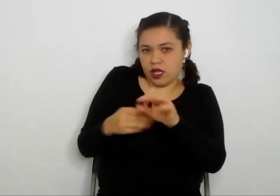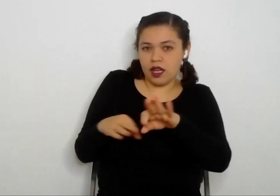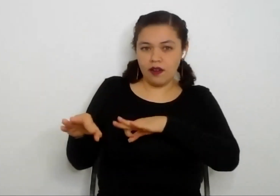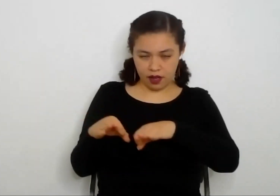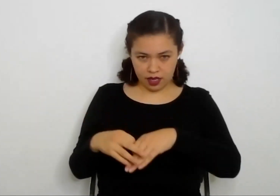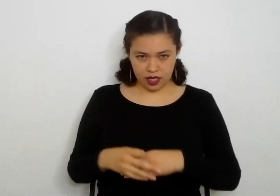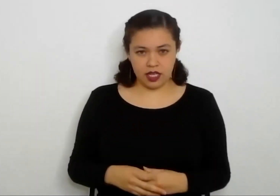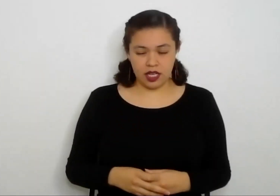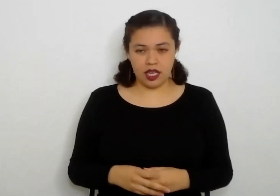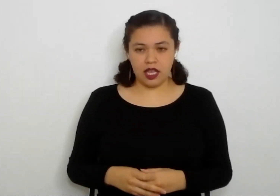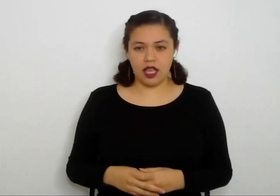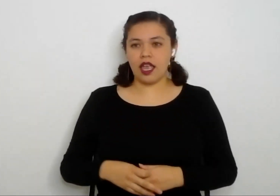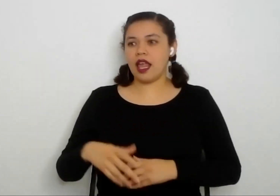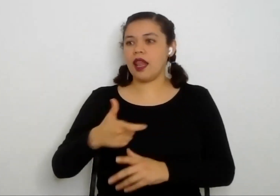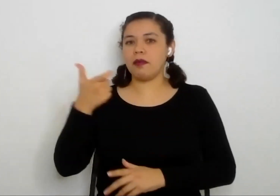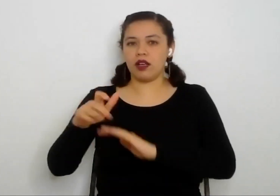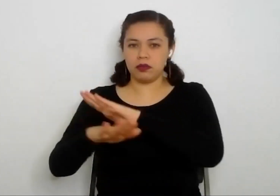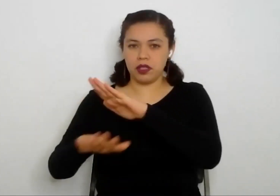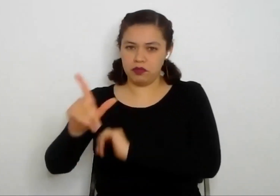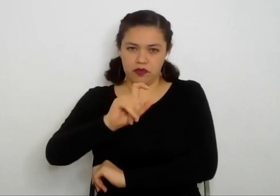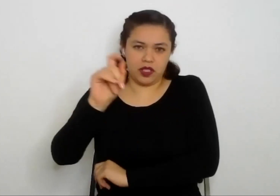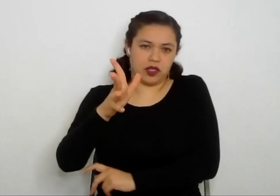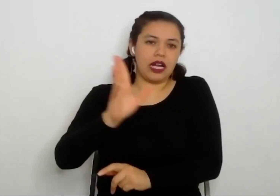que no gana el sueldo mínimo, por supuesto, que son profesionistas,